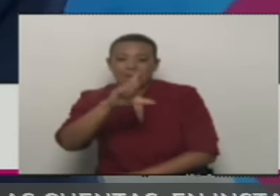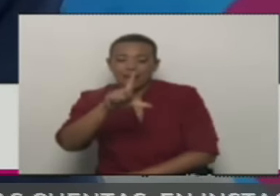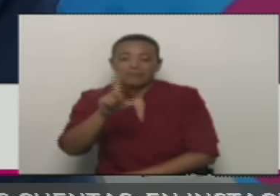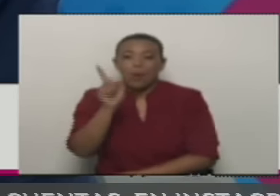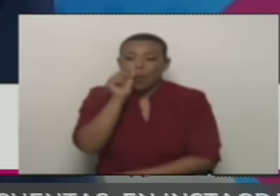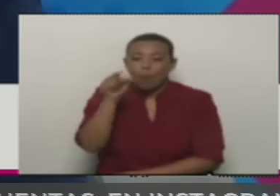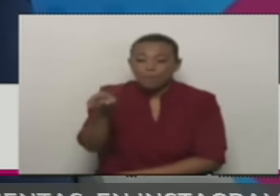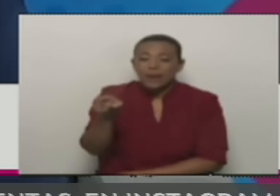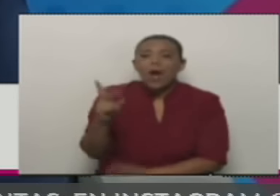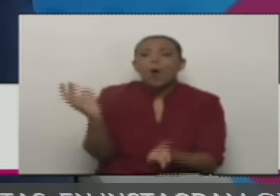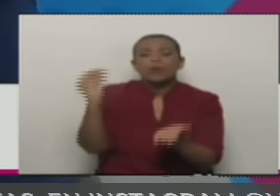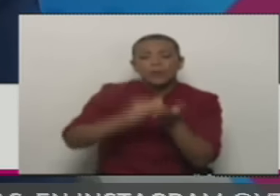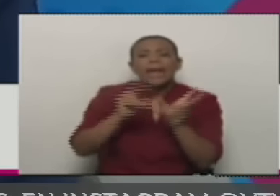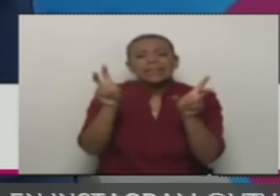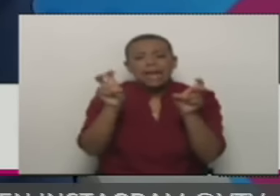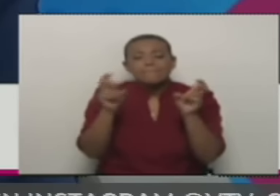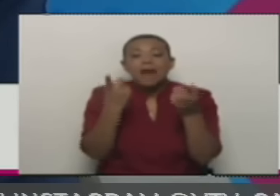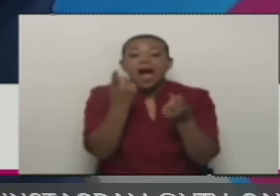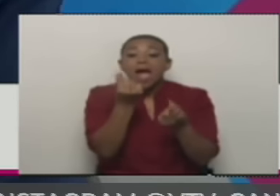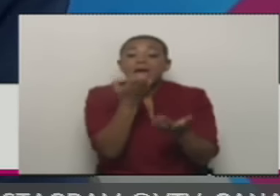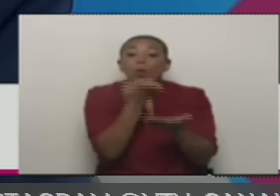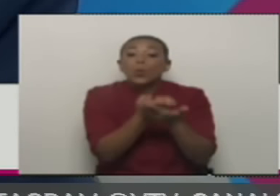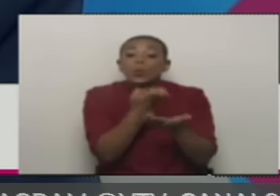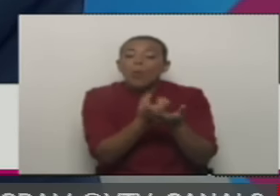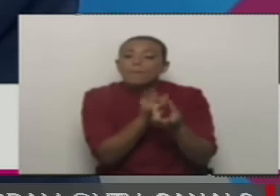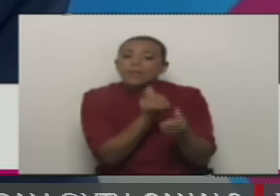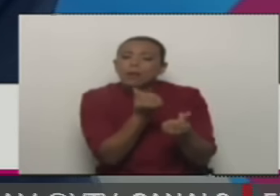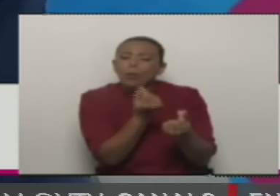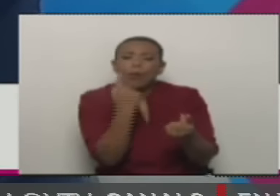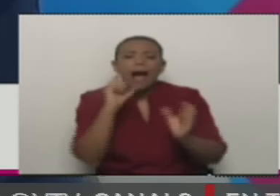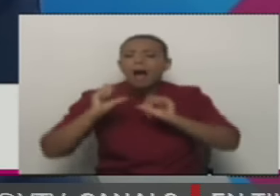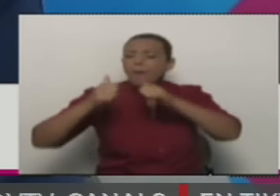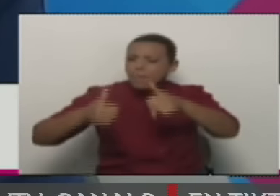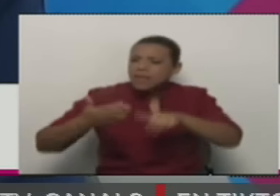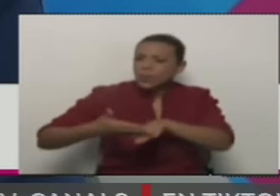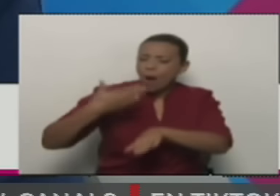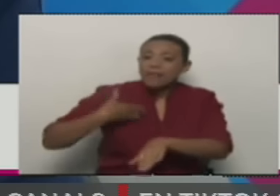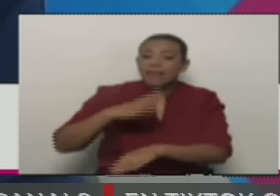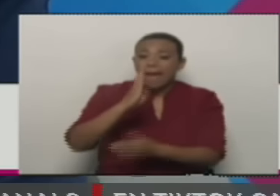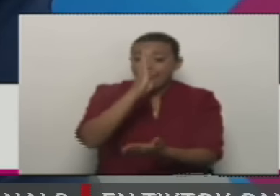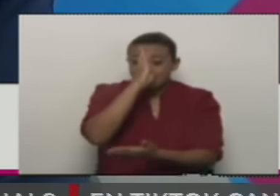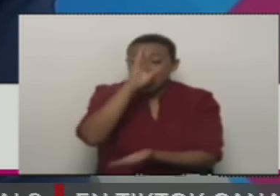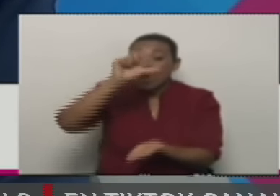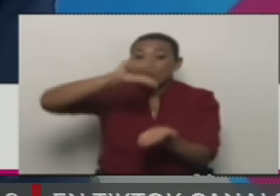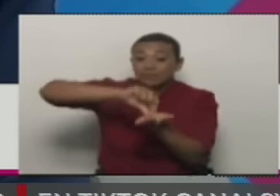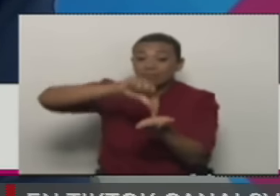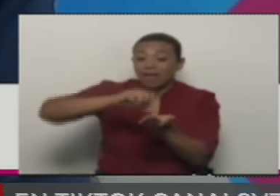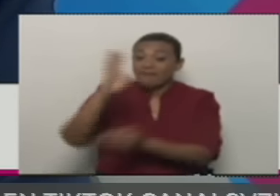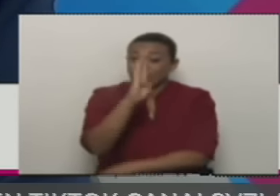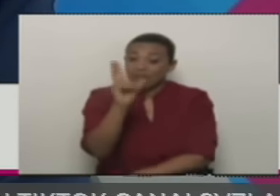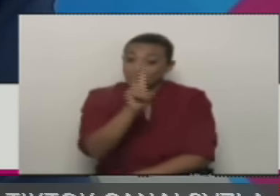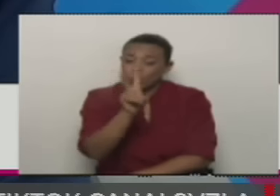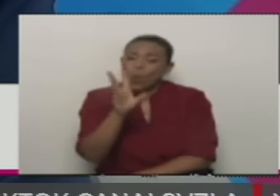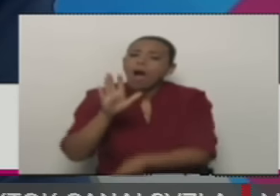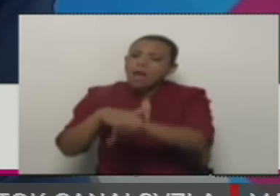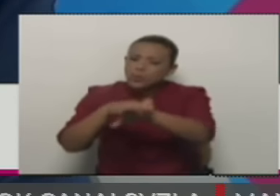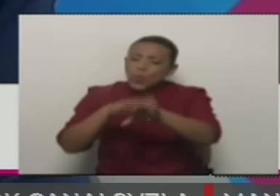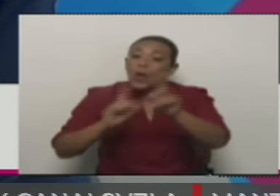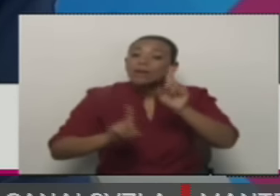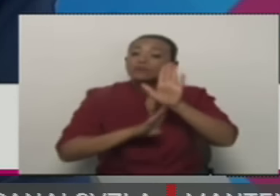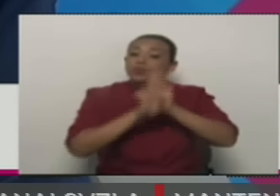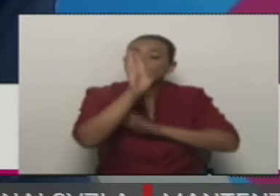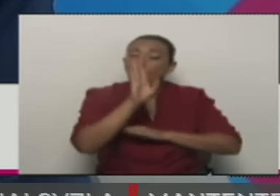tema económico, presidente. Al inicio hablábamos de que el Banco Central de Venezuela anunciaba un crecimiento